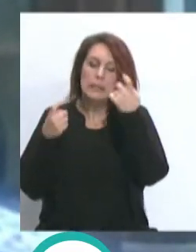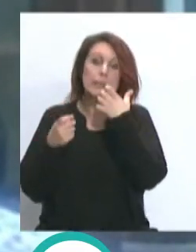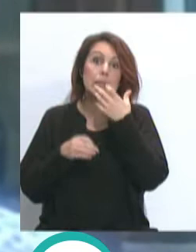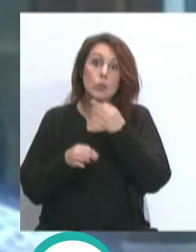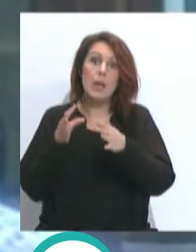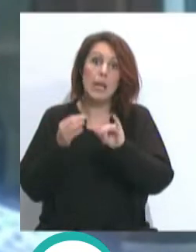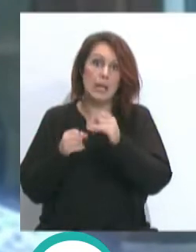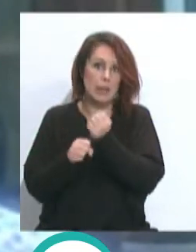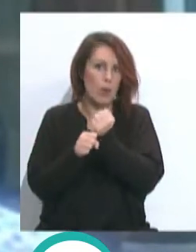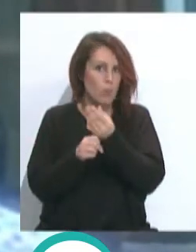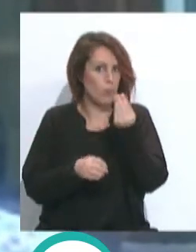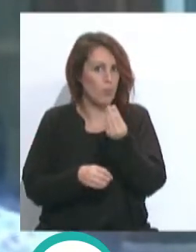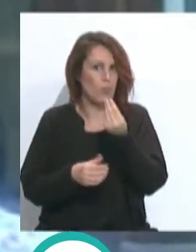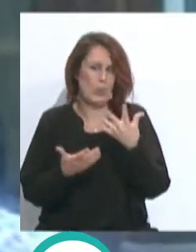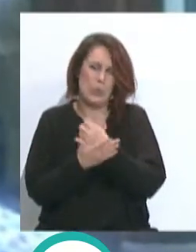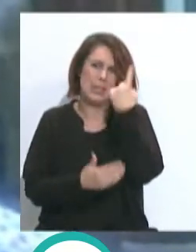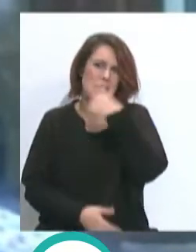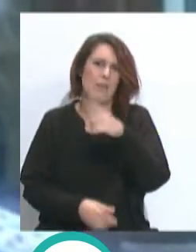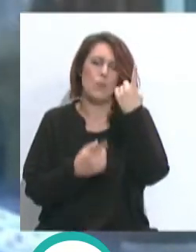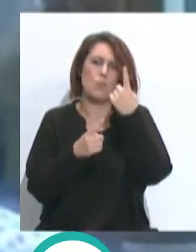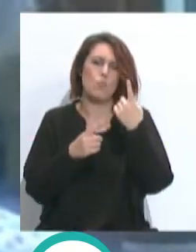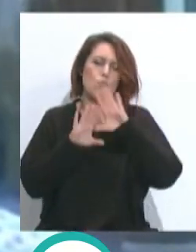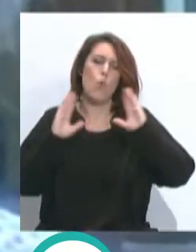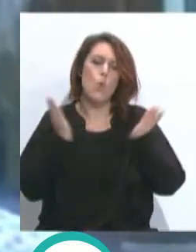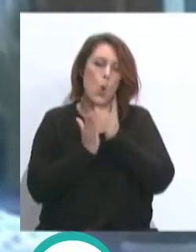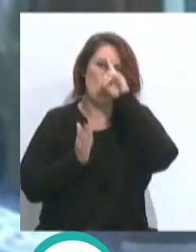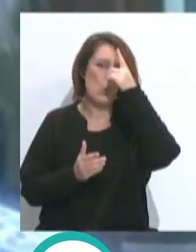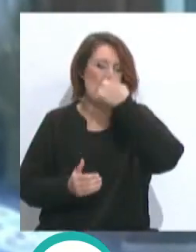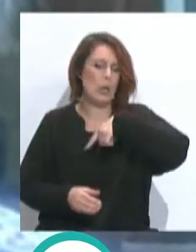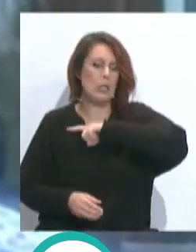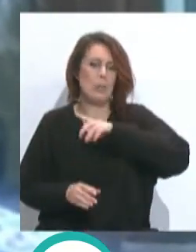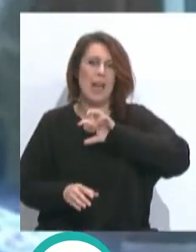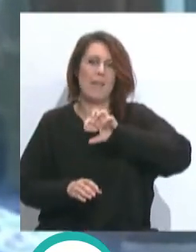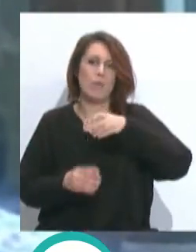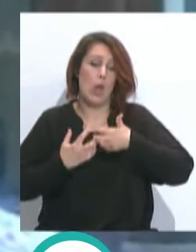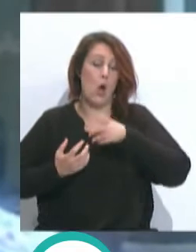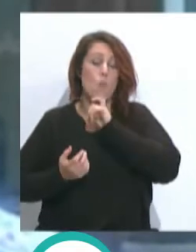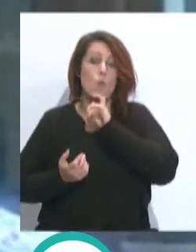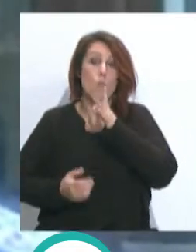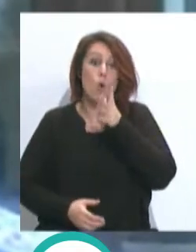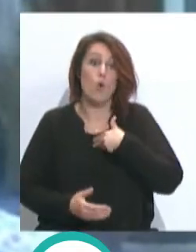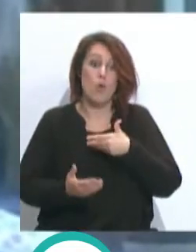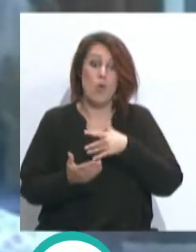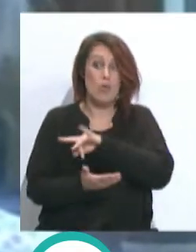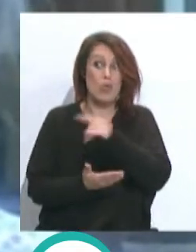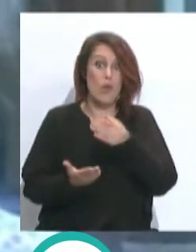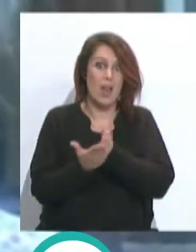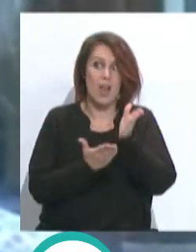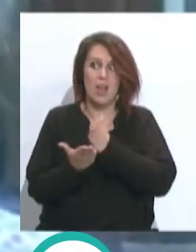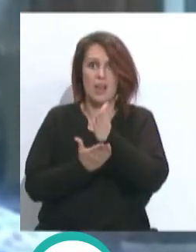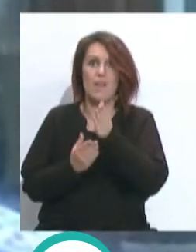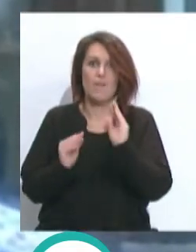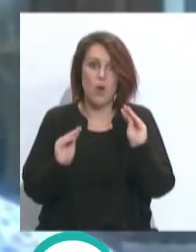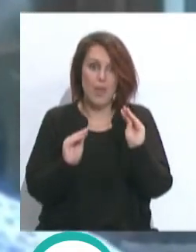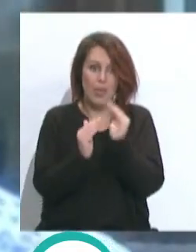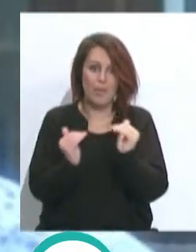buen trabajo, porque todos sabemos cómo funciona el mundo de la cultura en nuestro país. De ahí que una doble capacitación y/o